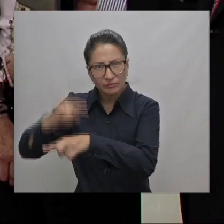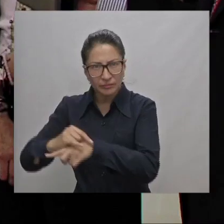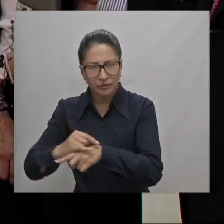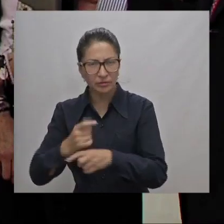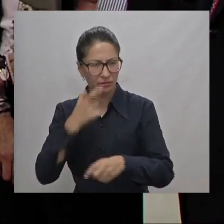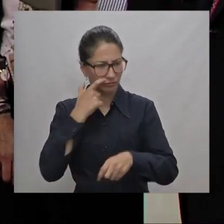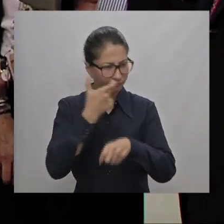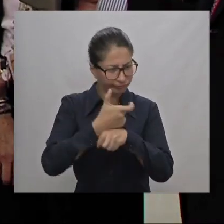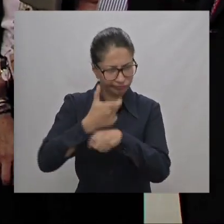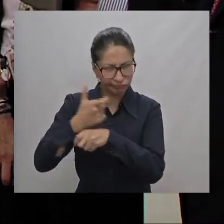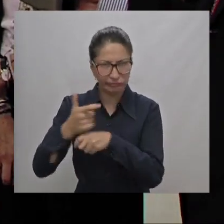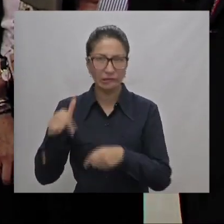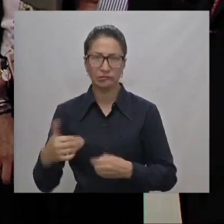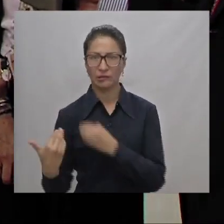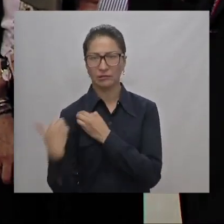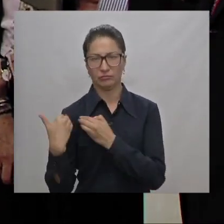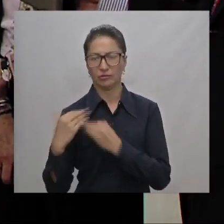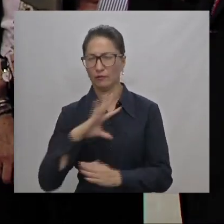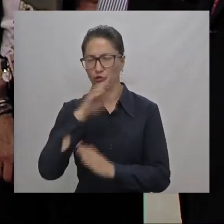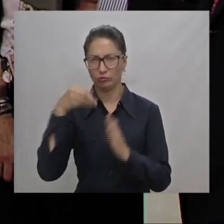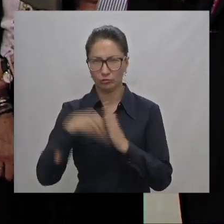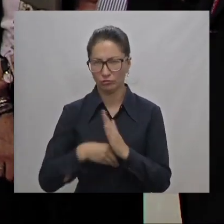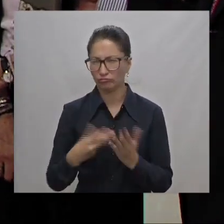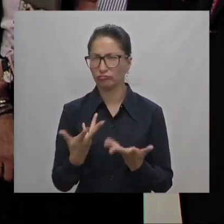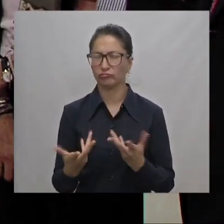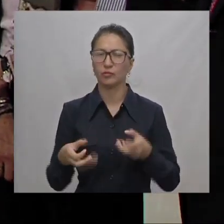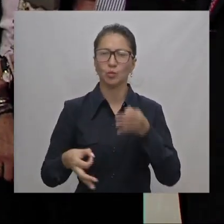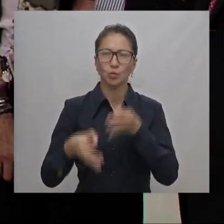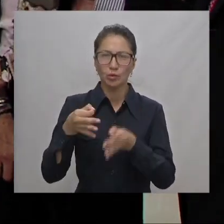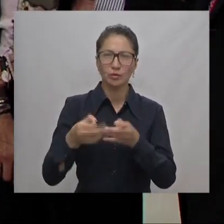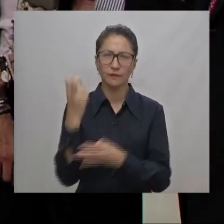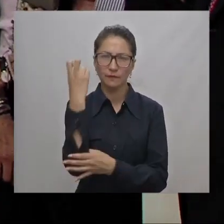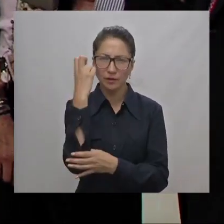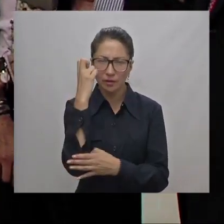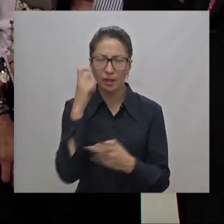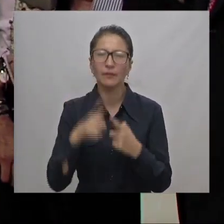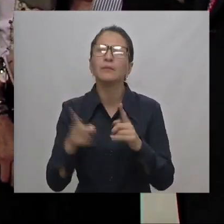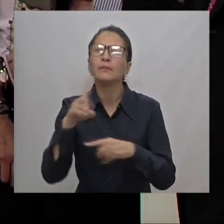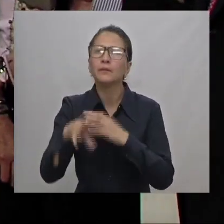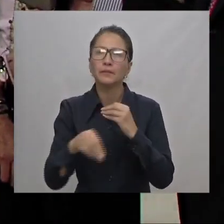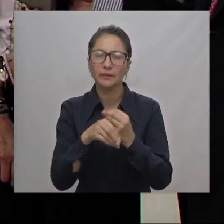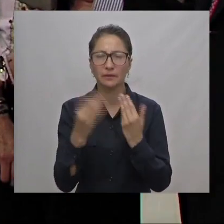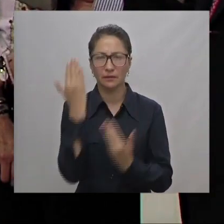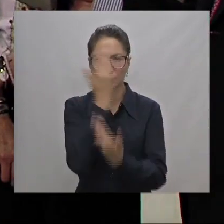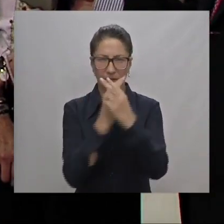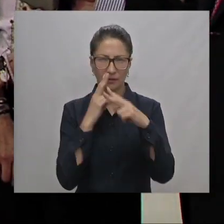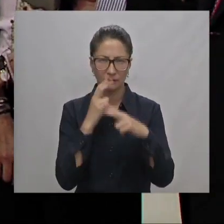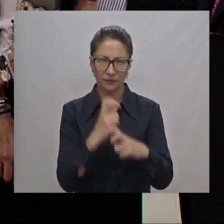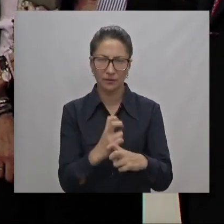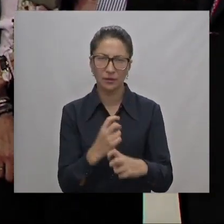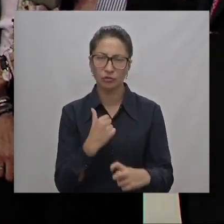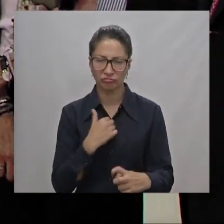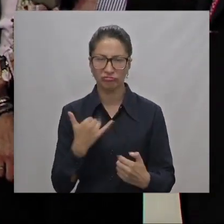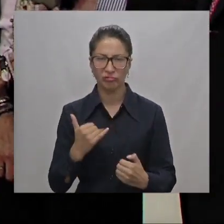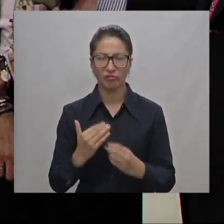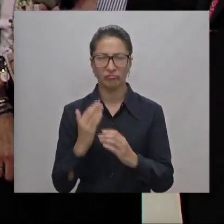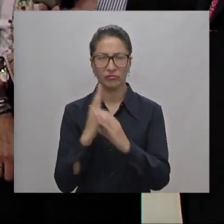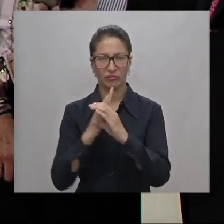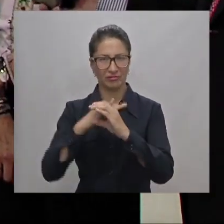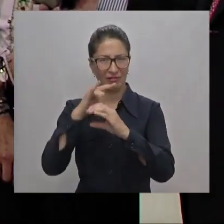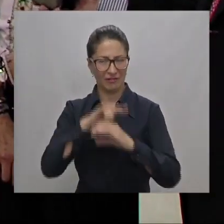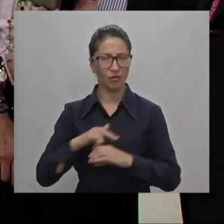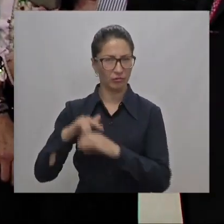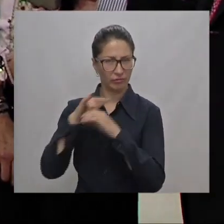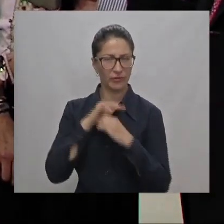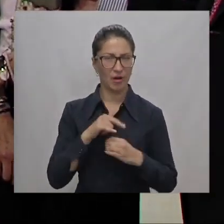en todo lo de la competencia de esta entidad, de los juicios fiscales y sobre todo de los estudios que ha realizado